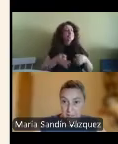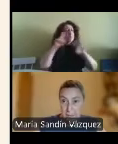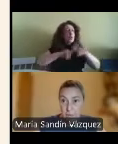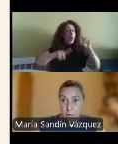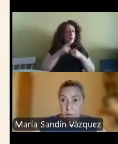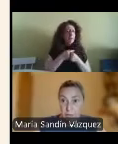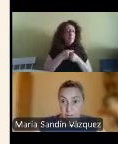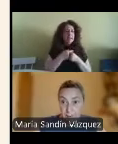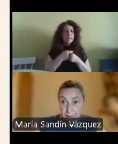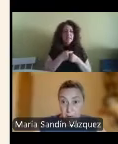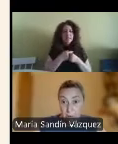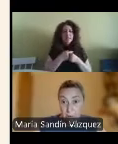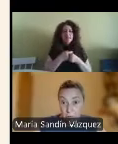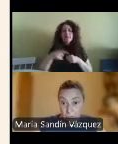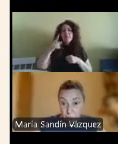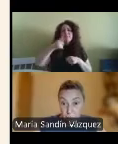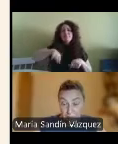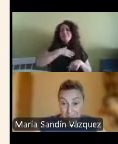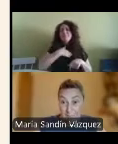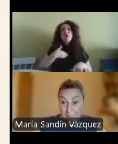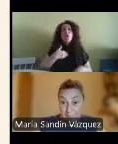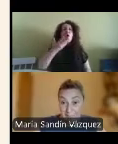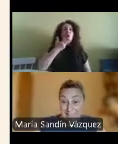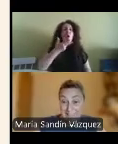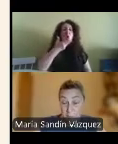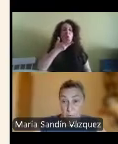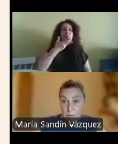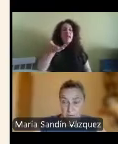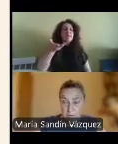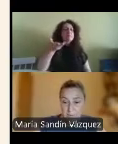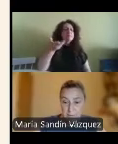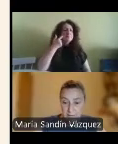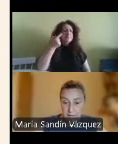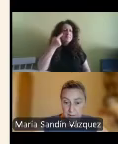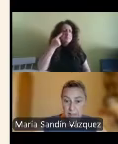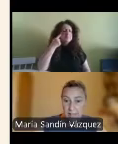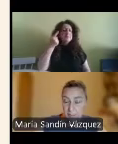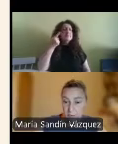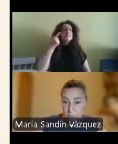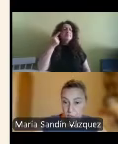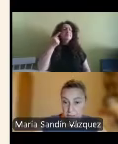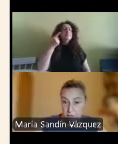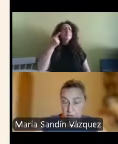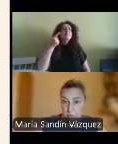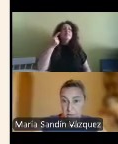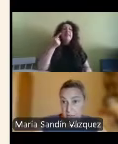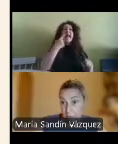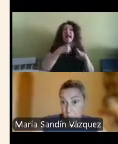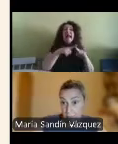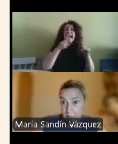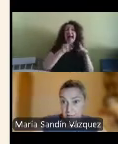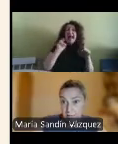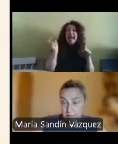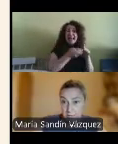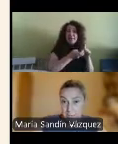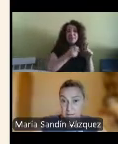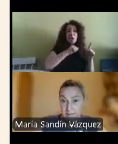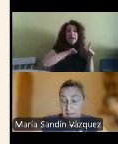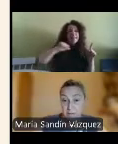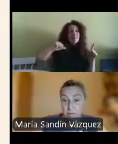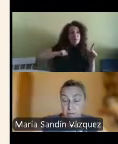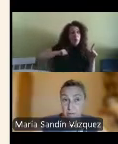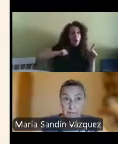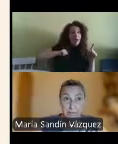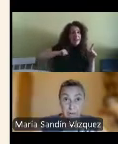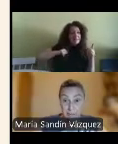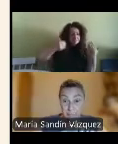es conocer cómo influyen de manera simultánea elementos que son individuales,